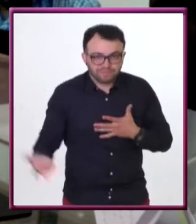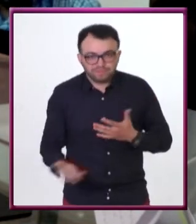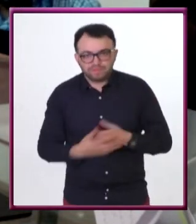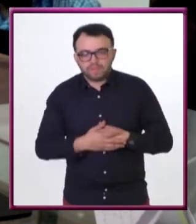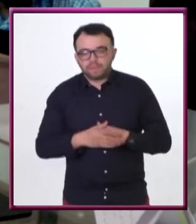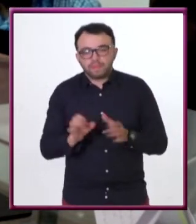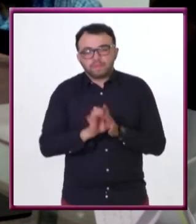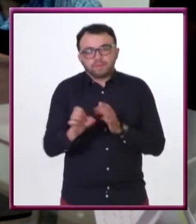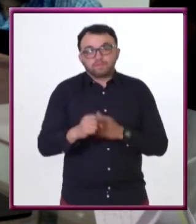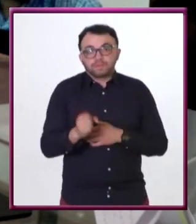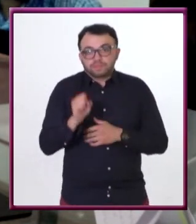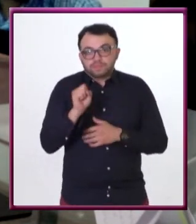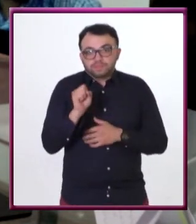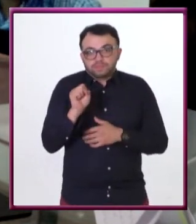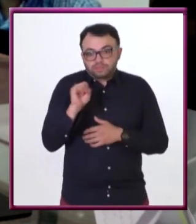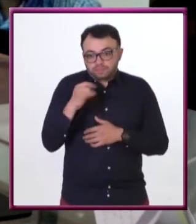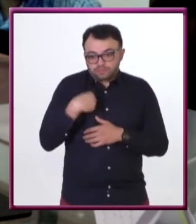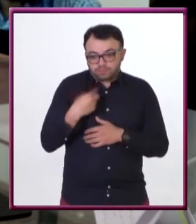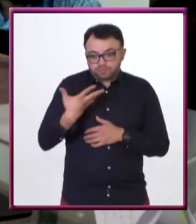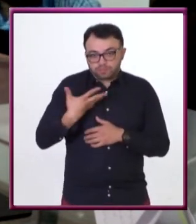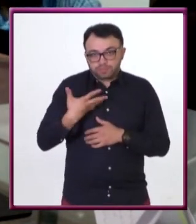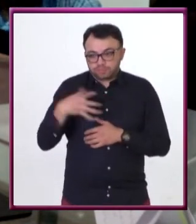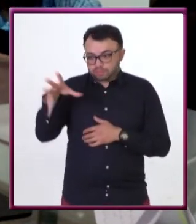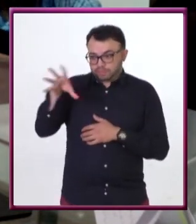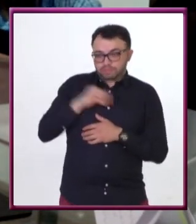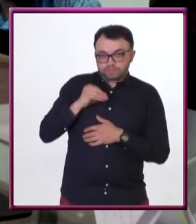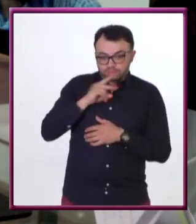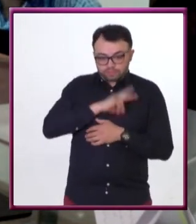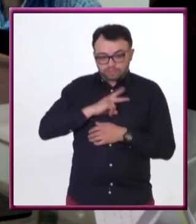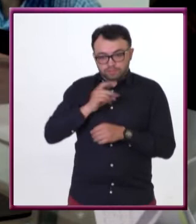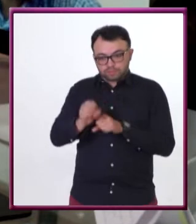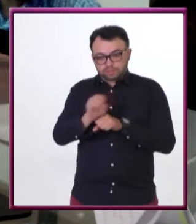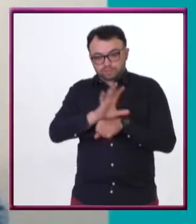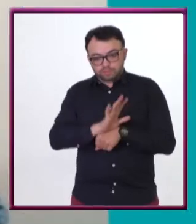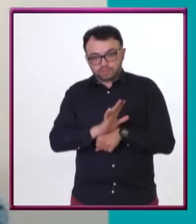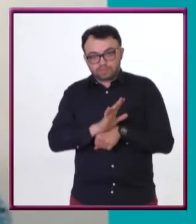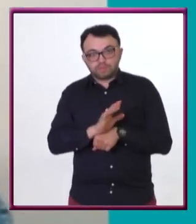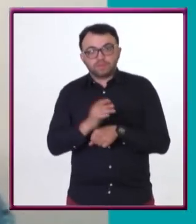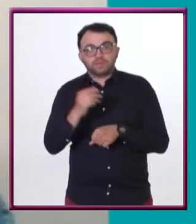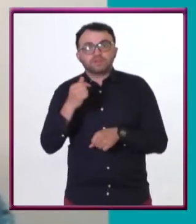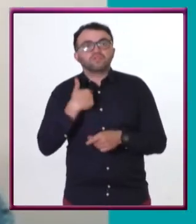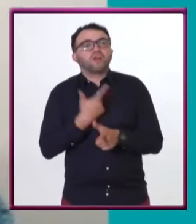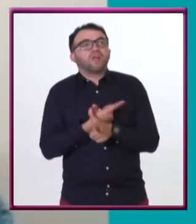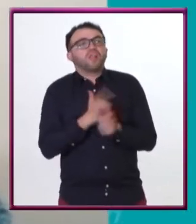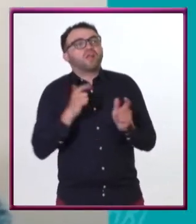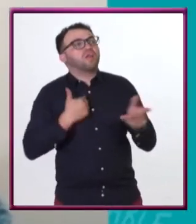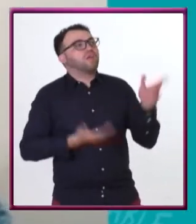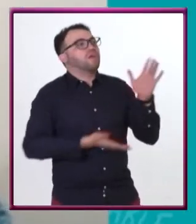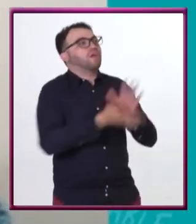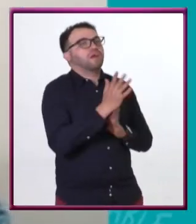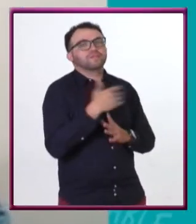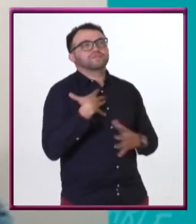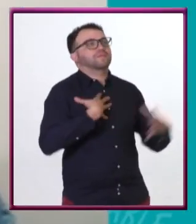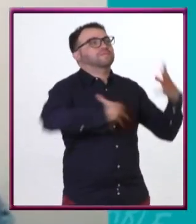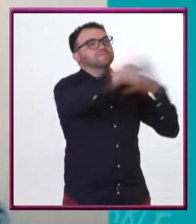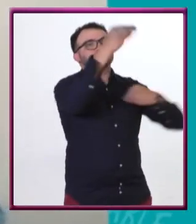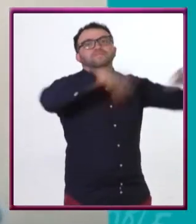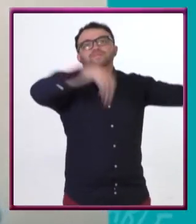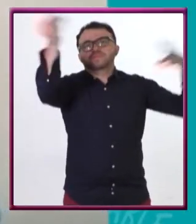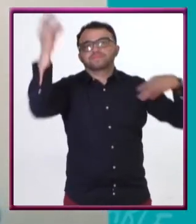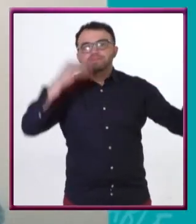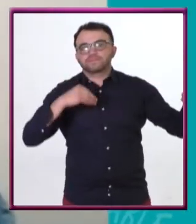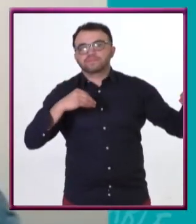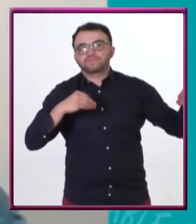Uh-huh. Entonces, si yo ando libre, contagio a muchas personas. Si yo no